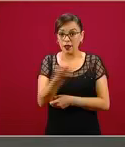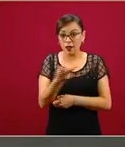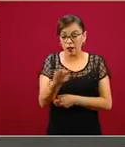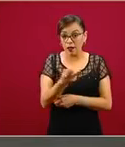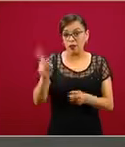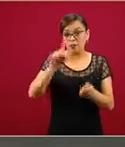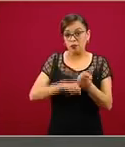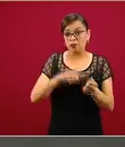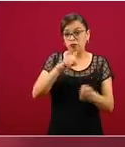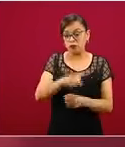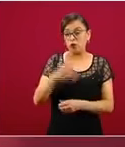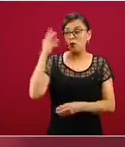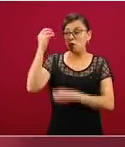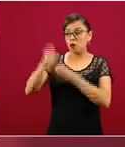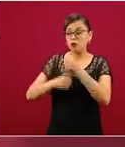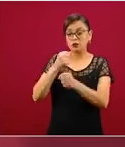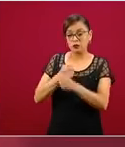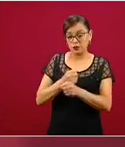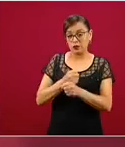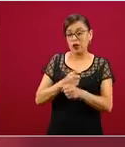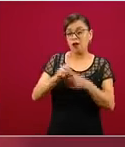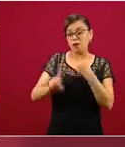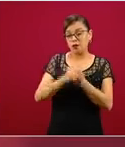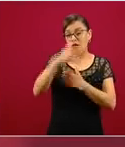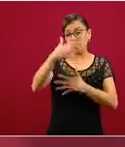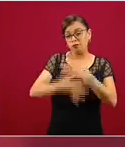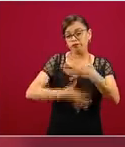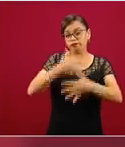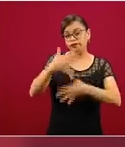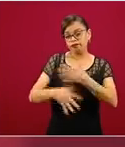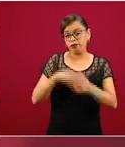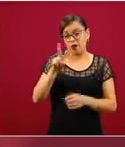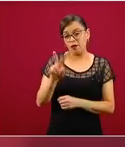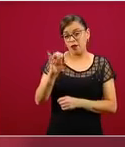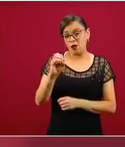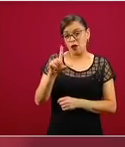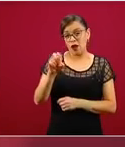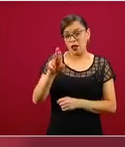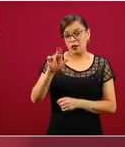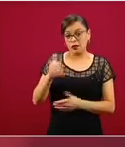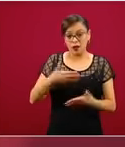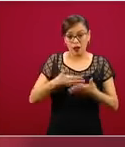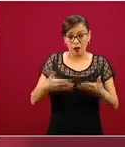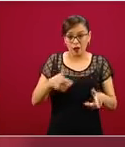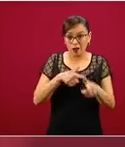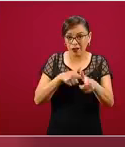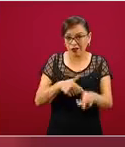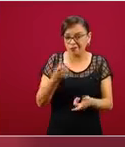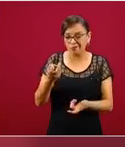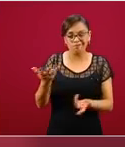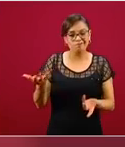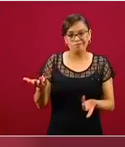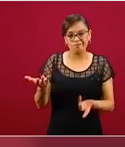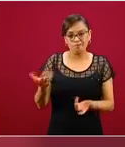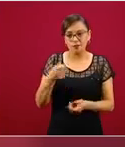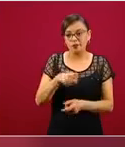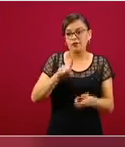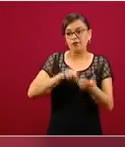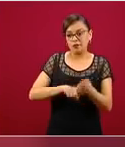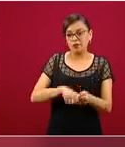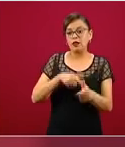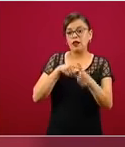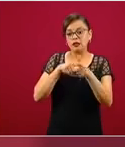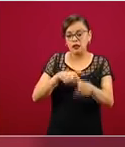ya por varios años, esto es una fórmula muy desafortunada, muy inconveniente para alimentar